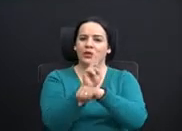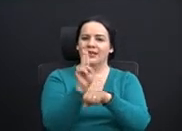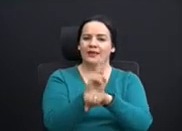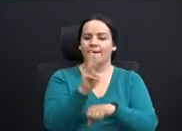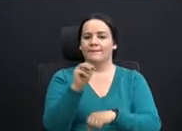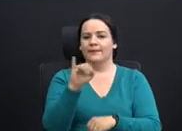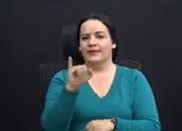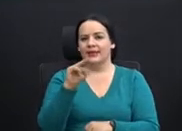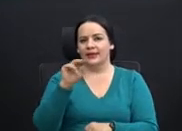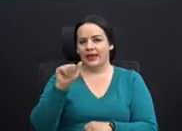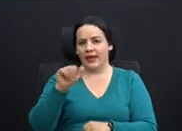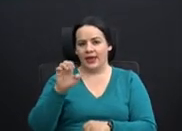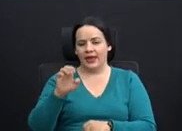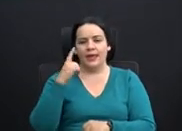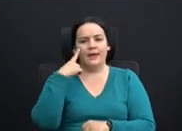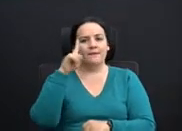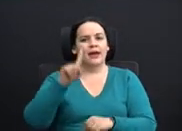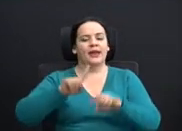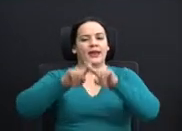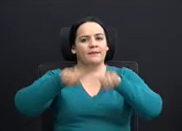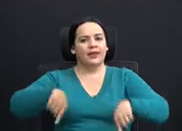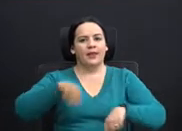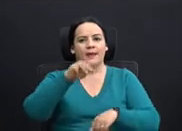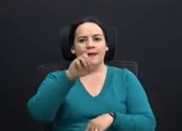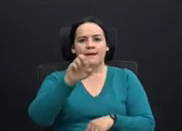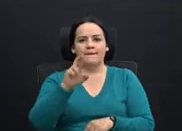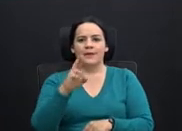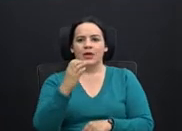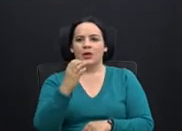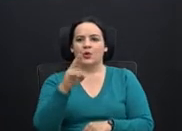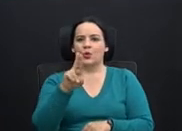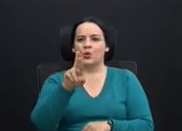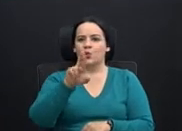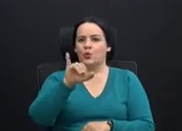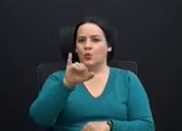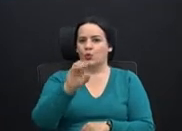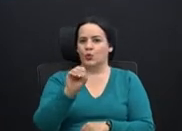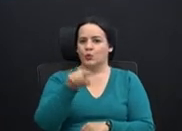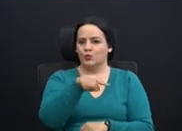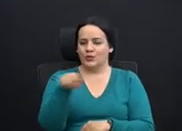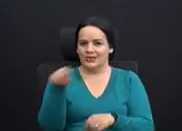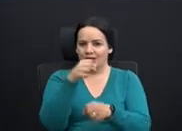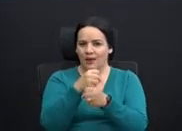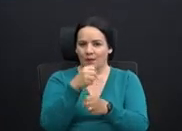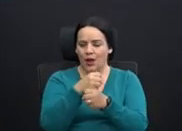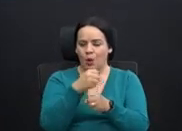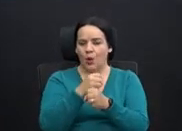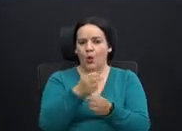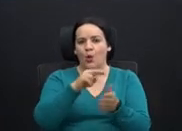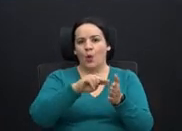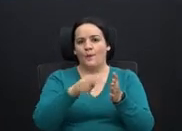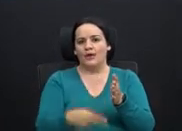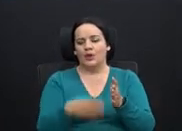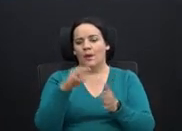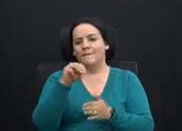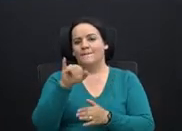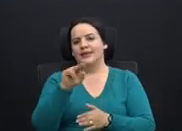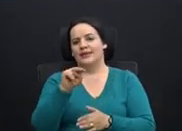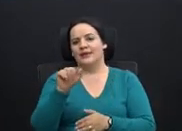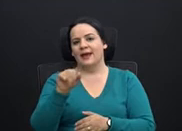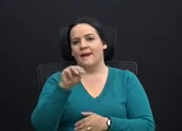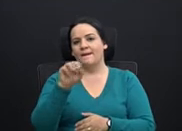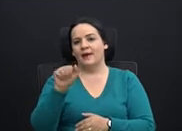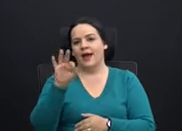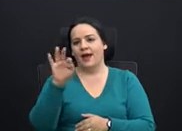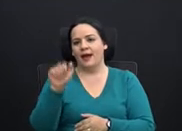MINAE para la eliminación del mercurio? ¿Están trabajando, eso se lo agrego yo adicional, con el convenio de Minamata? ¿O cuál considera usted que